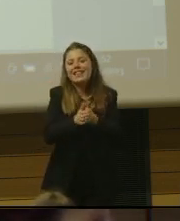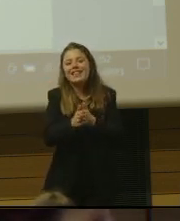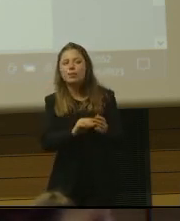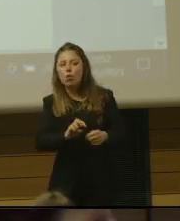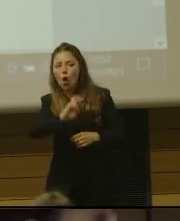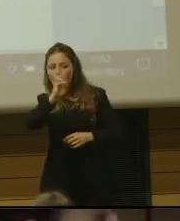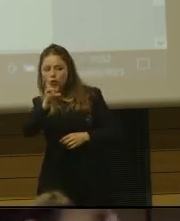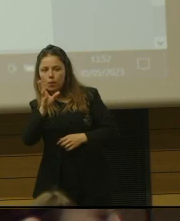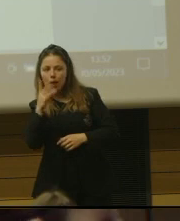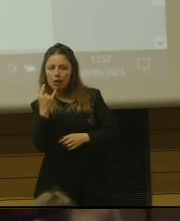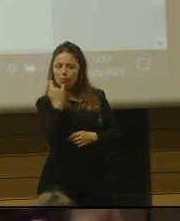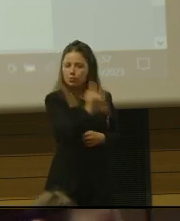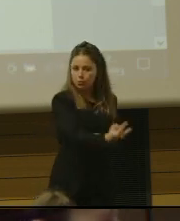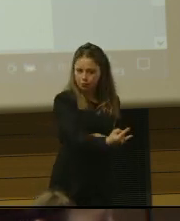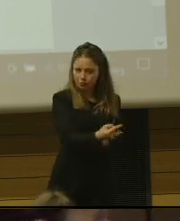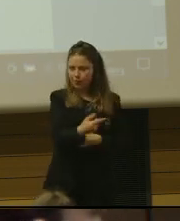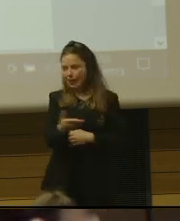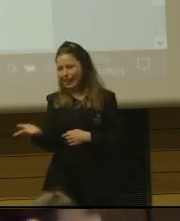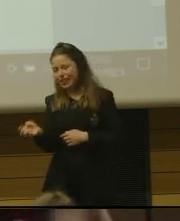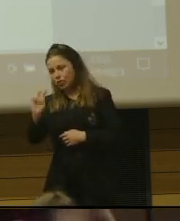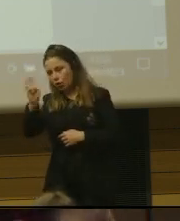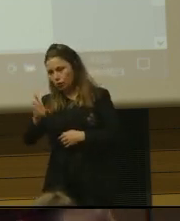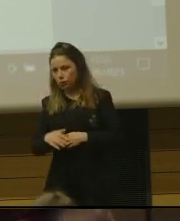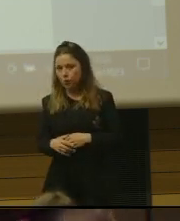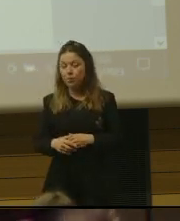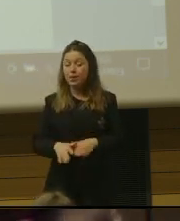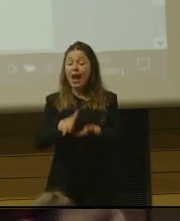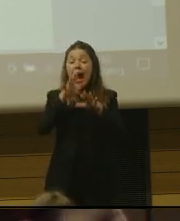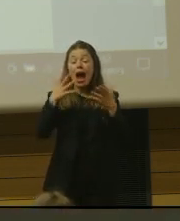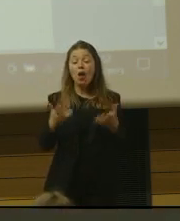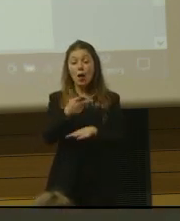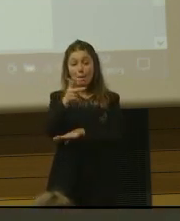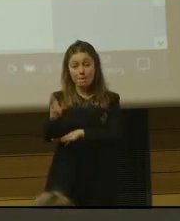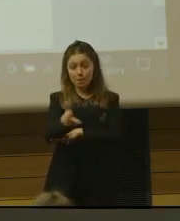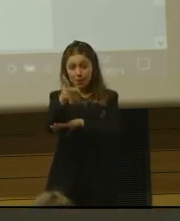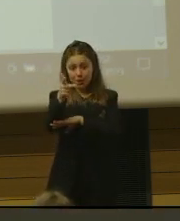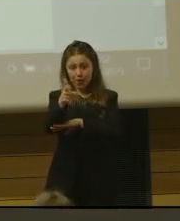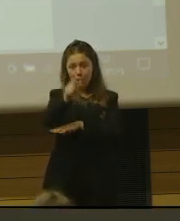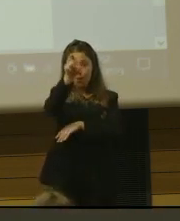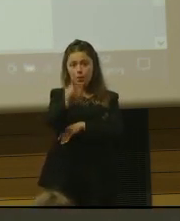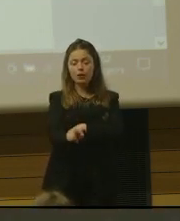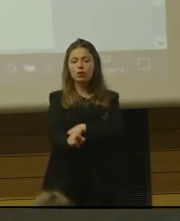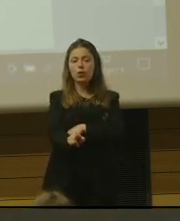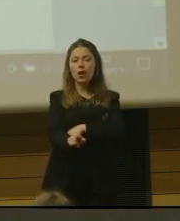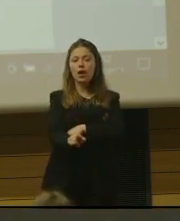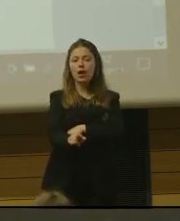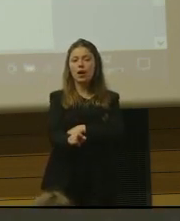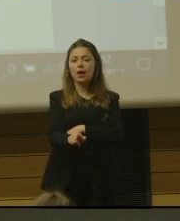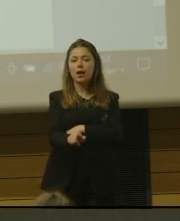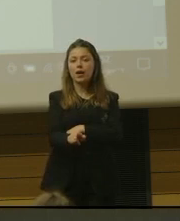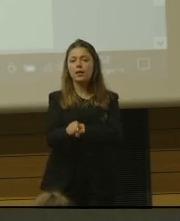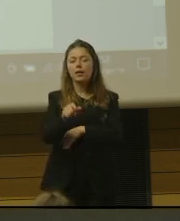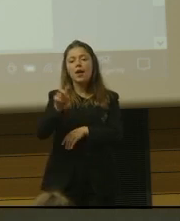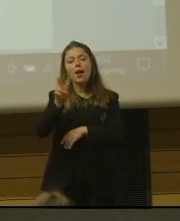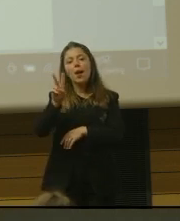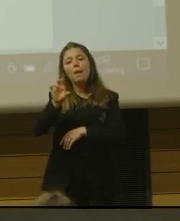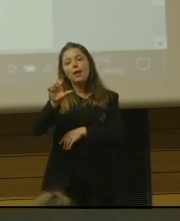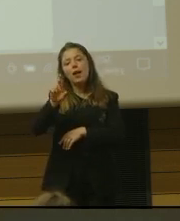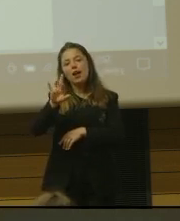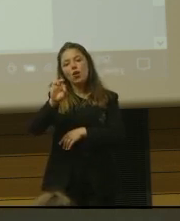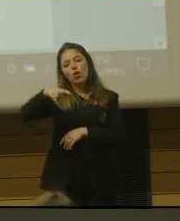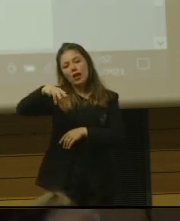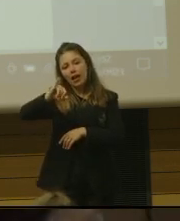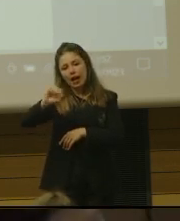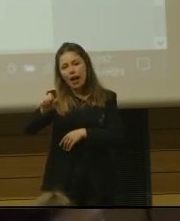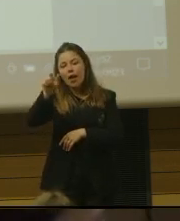que utilizamos el resto. Ahora os voy a poner un vídeo que es de una persona que es de Verónica, que es